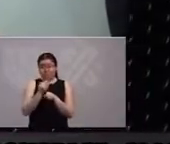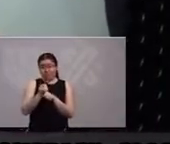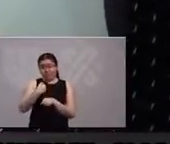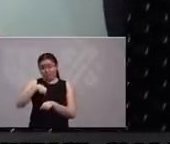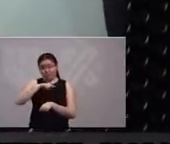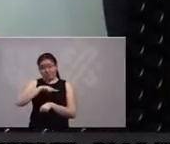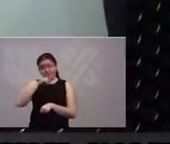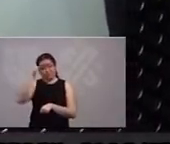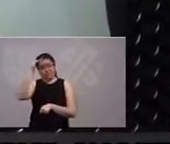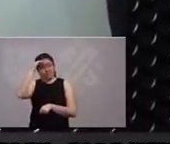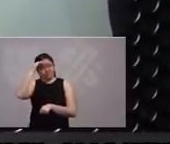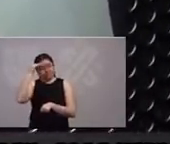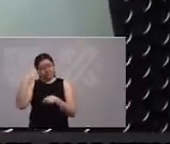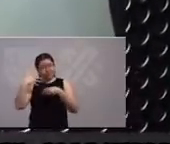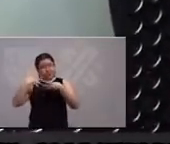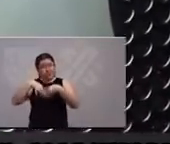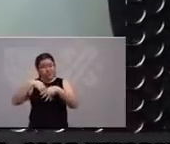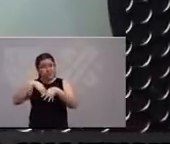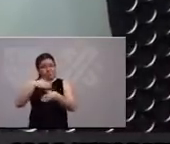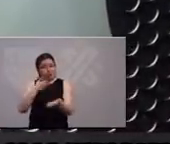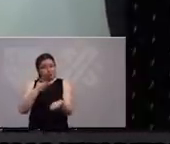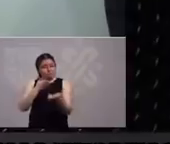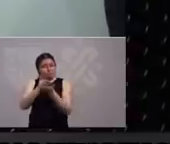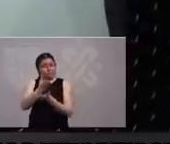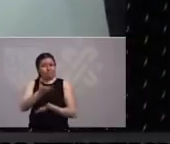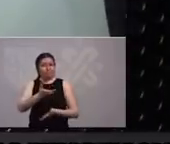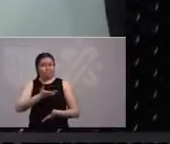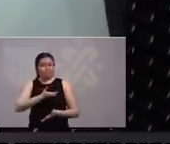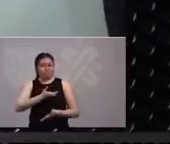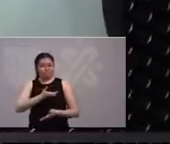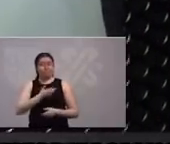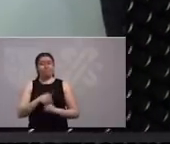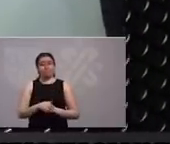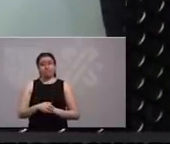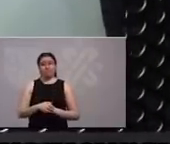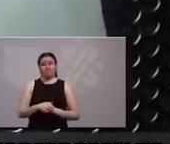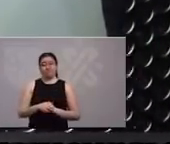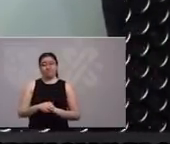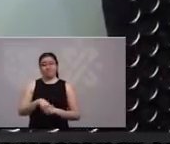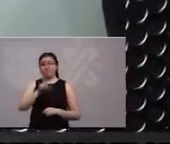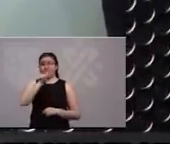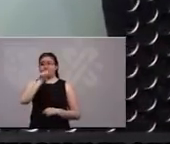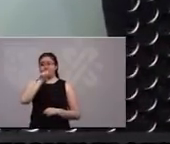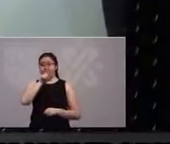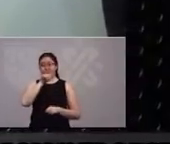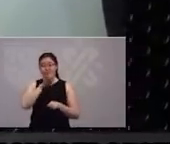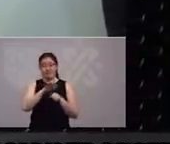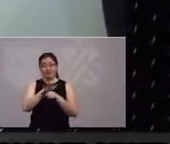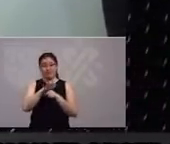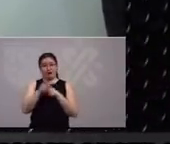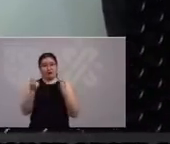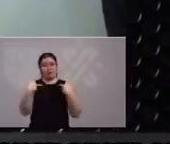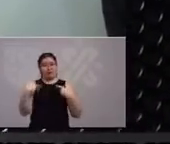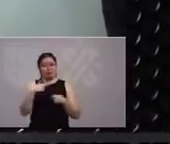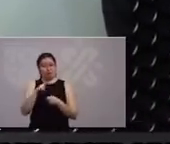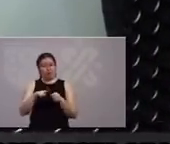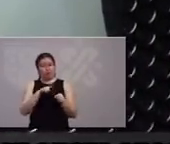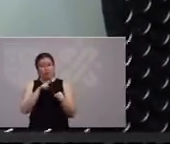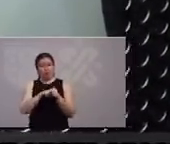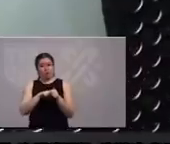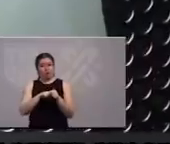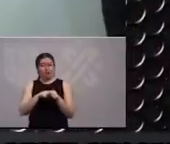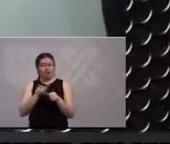ingreso de este grupo al Zócalo, viene una manifestación de normalistas a la